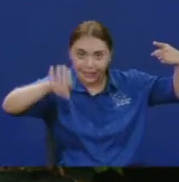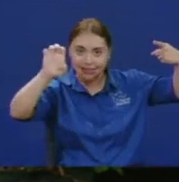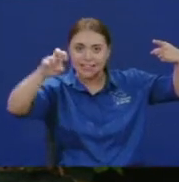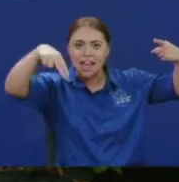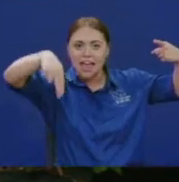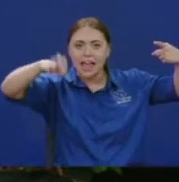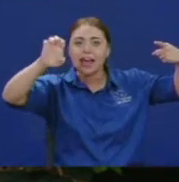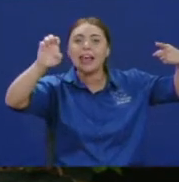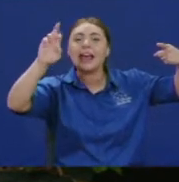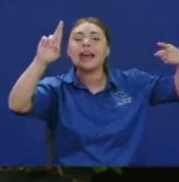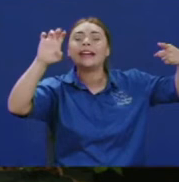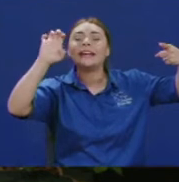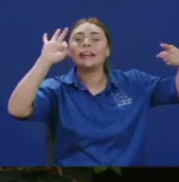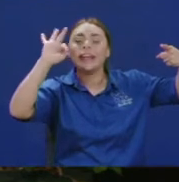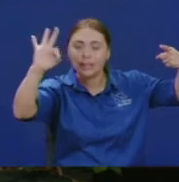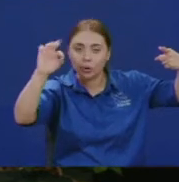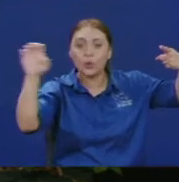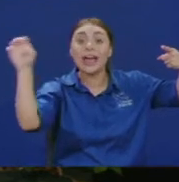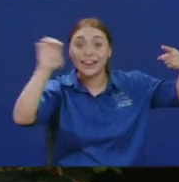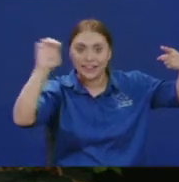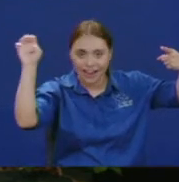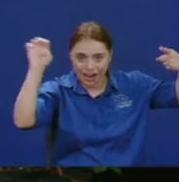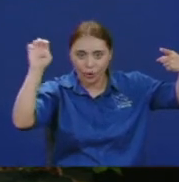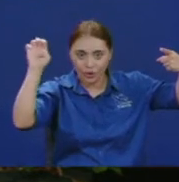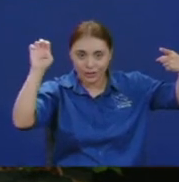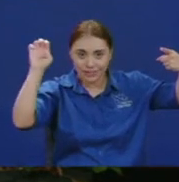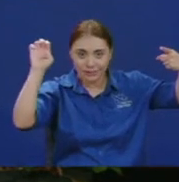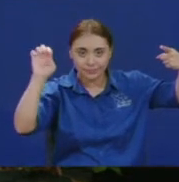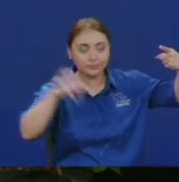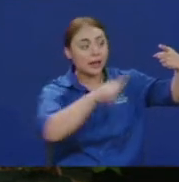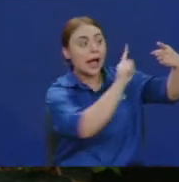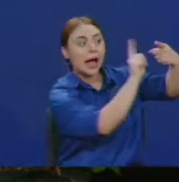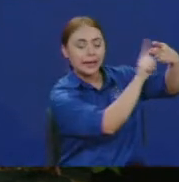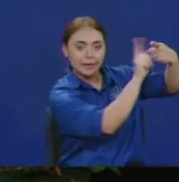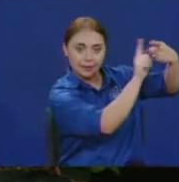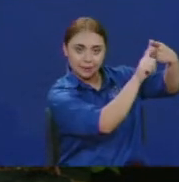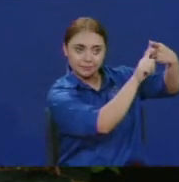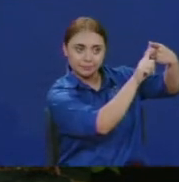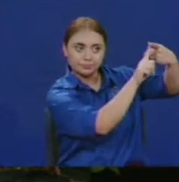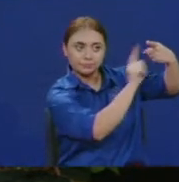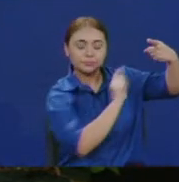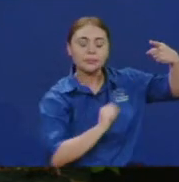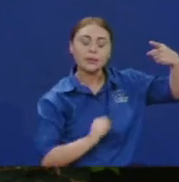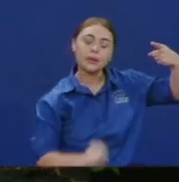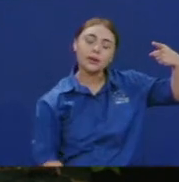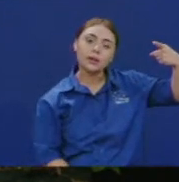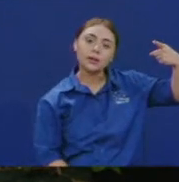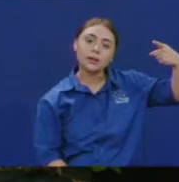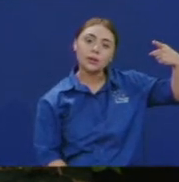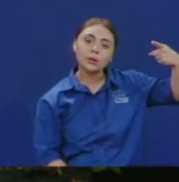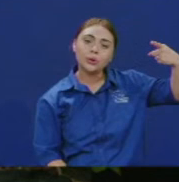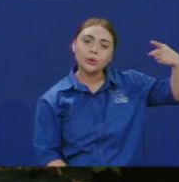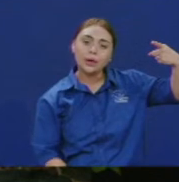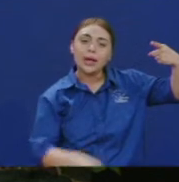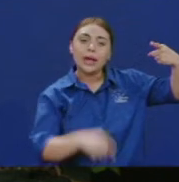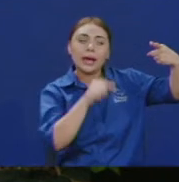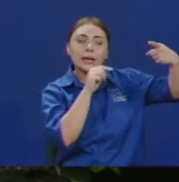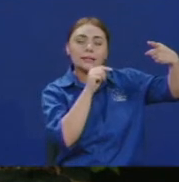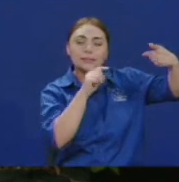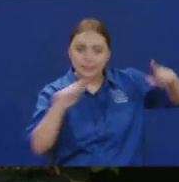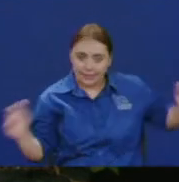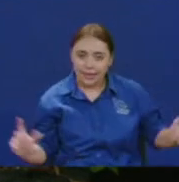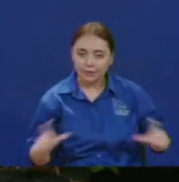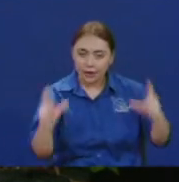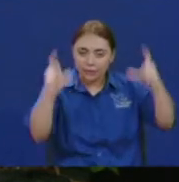somos los gentiles, pues. No quiero confundirlo porque nosotros nos regimos por el calendario gregoriano para todas nuestras